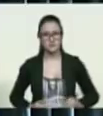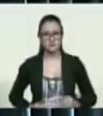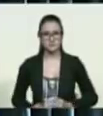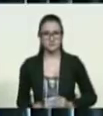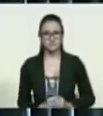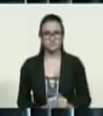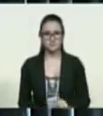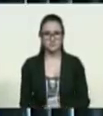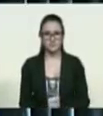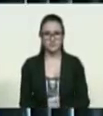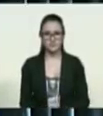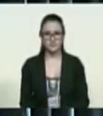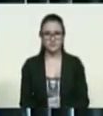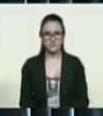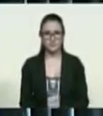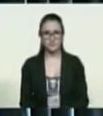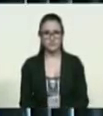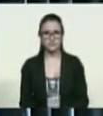afortunadamente para él